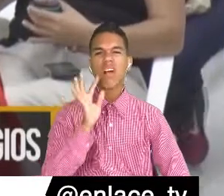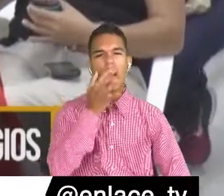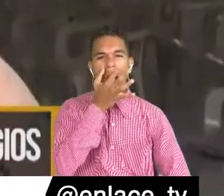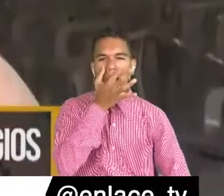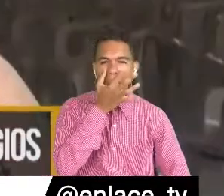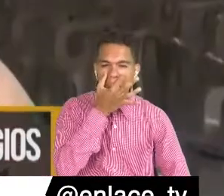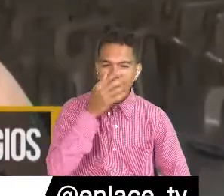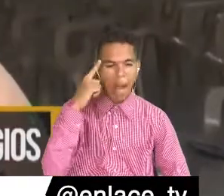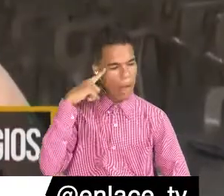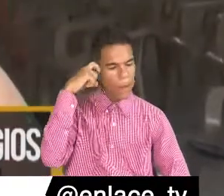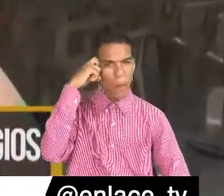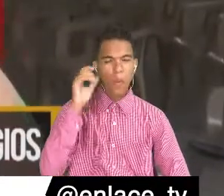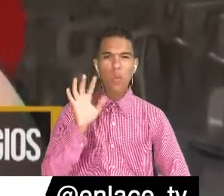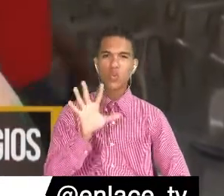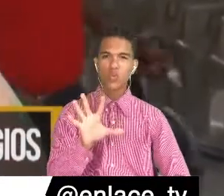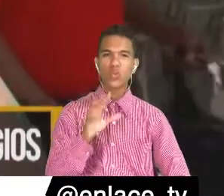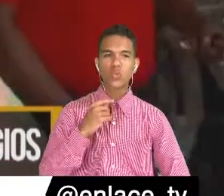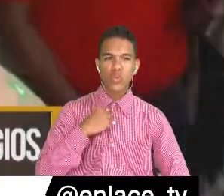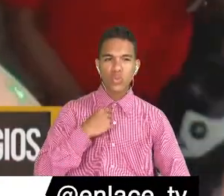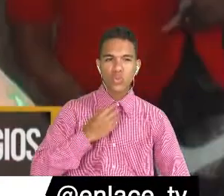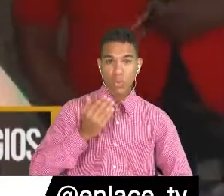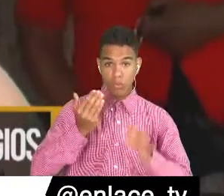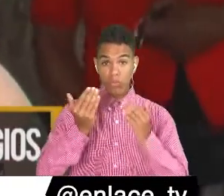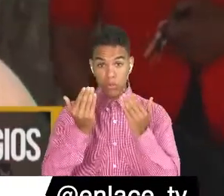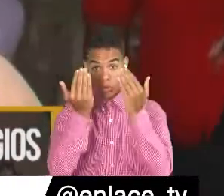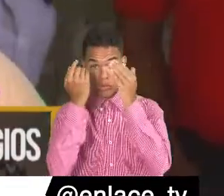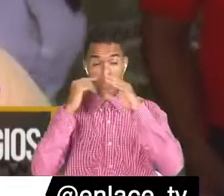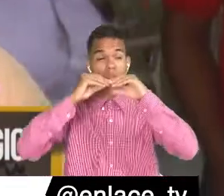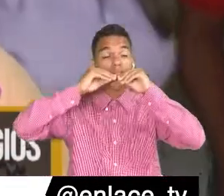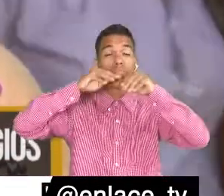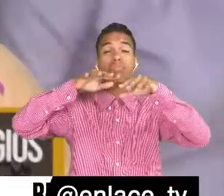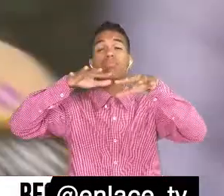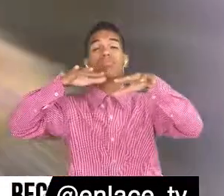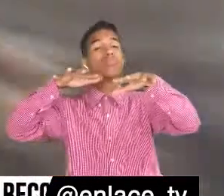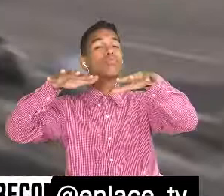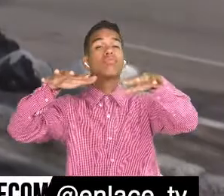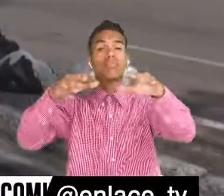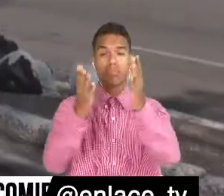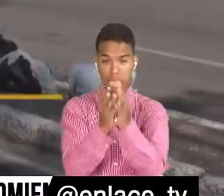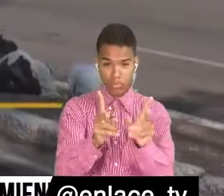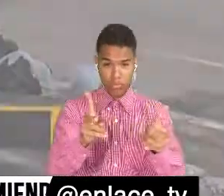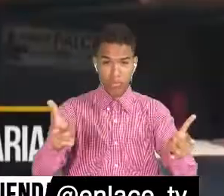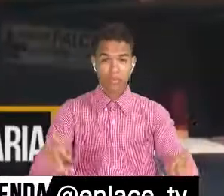mente y nos sirve para así divulgarlo a nuestros alumnos.